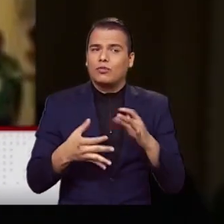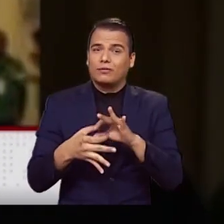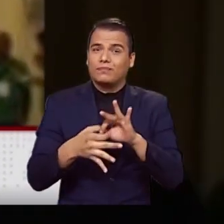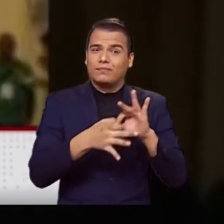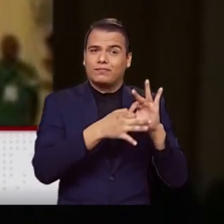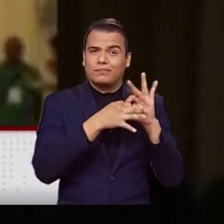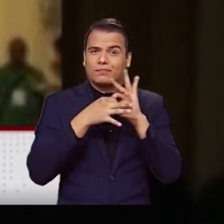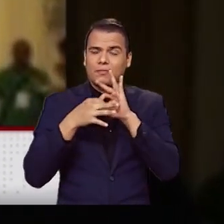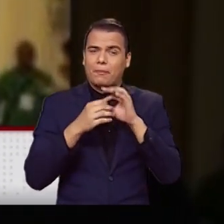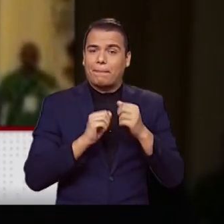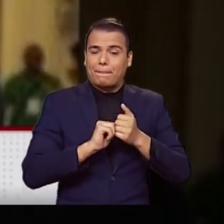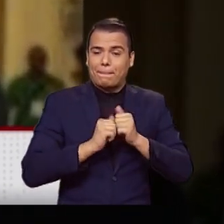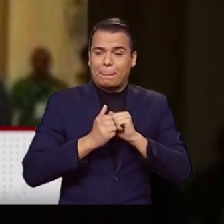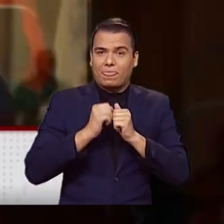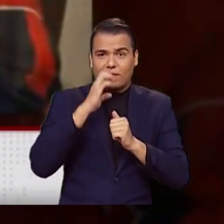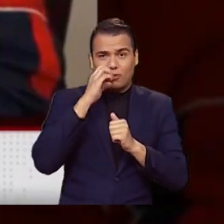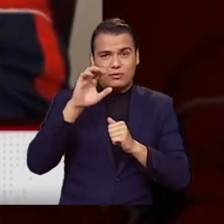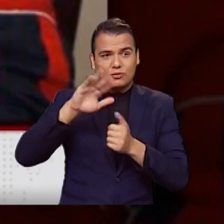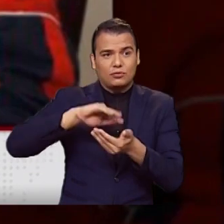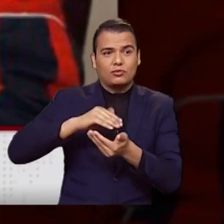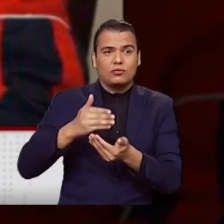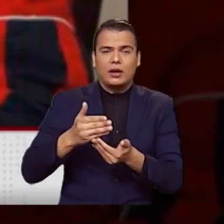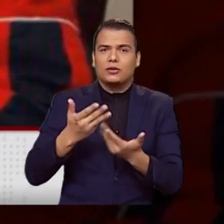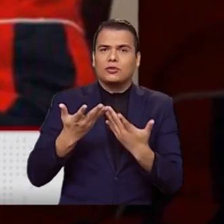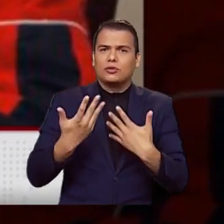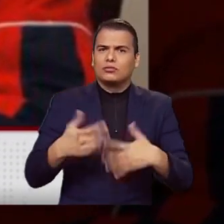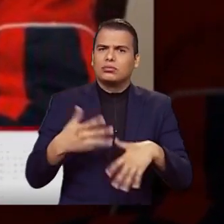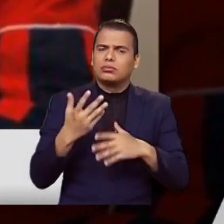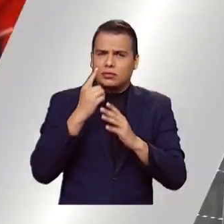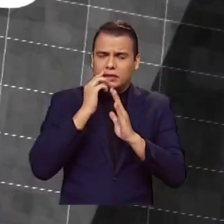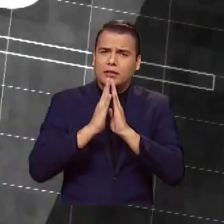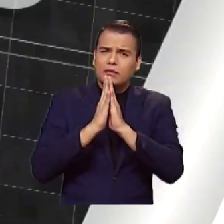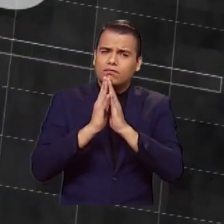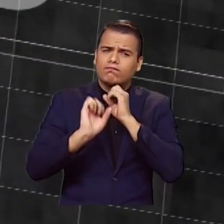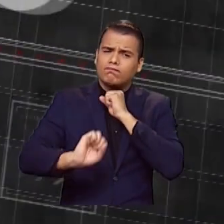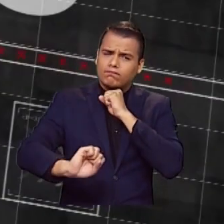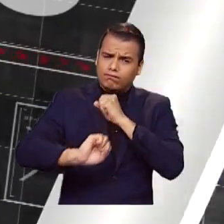Y en deportes, un campeón tumaqueño clama por su ciudad.